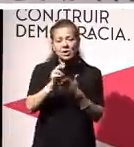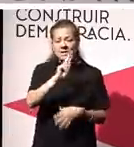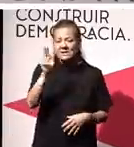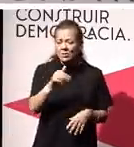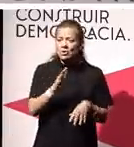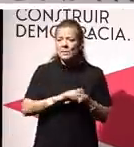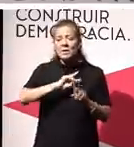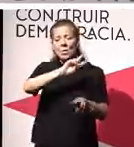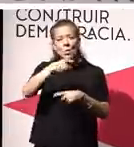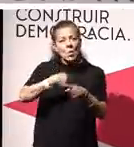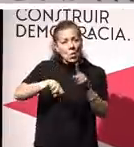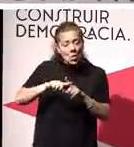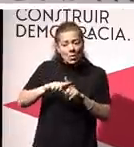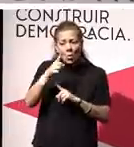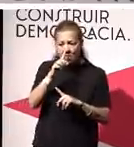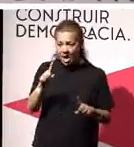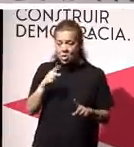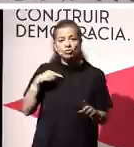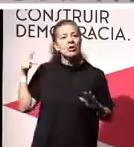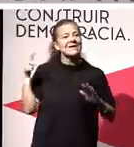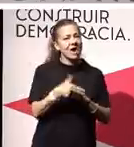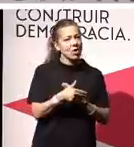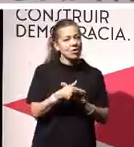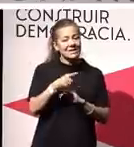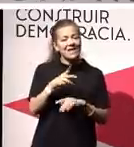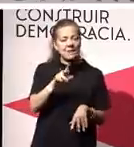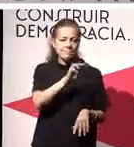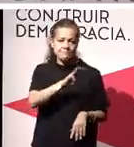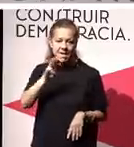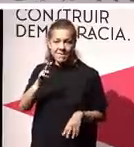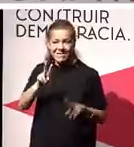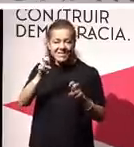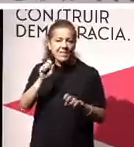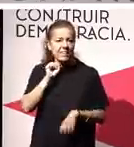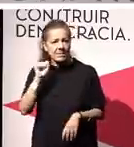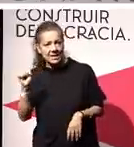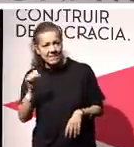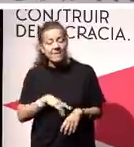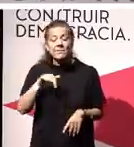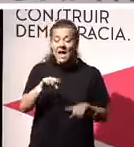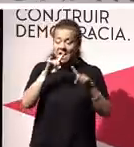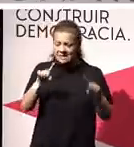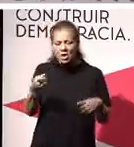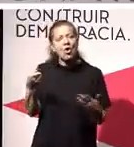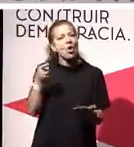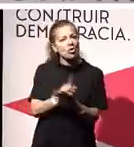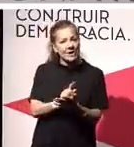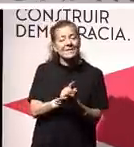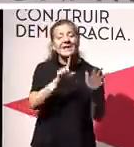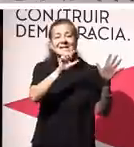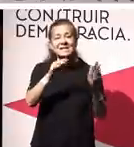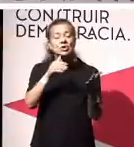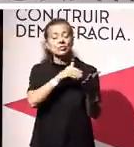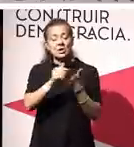euros para revertir en un solo año los recortes que había hecho el Partido Popular en materia de dependencia. Y este año volvemos a sumar